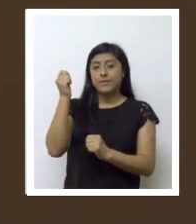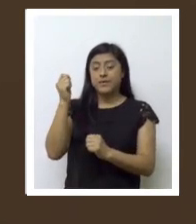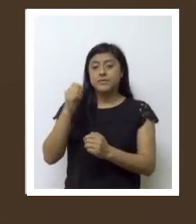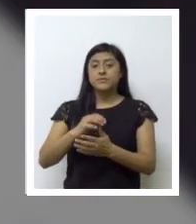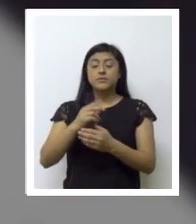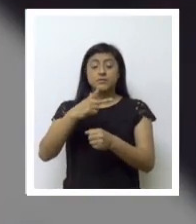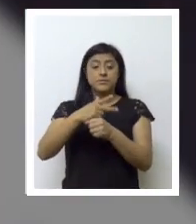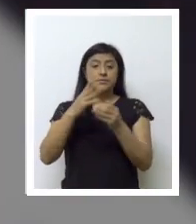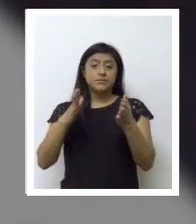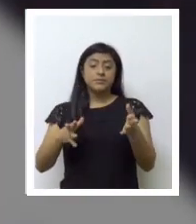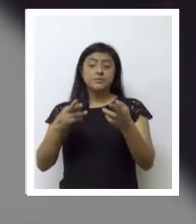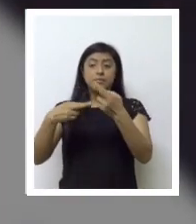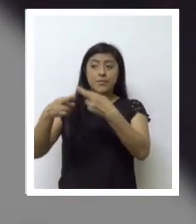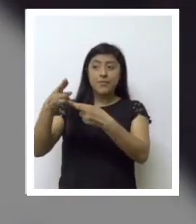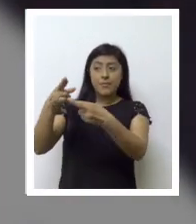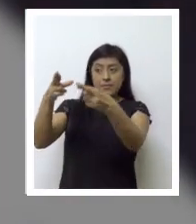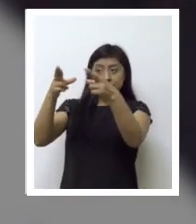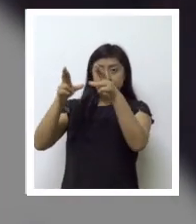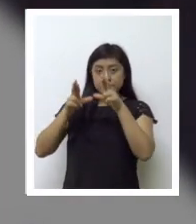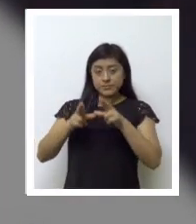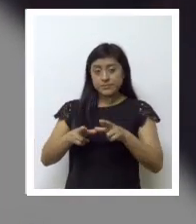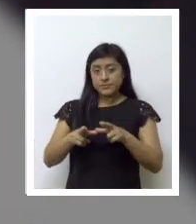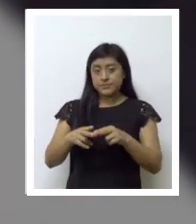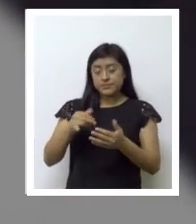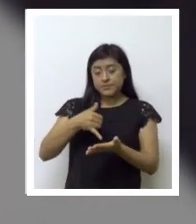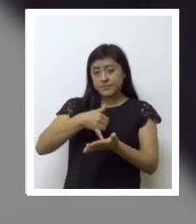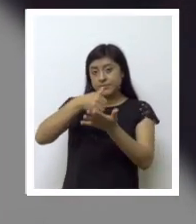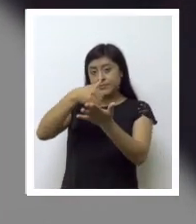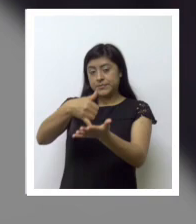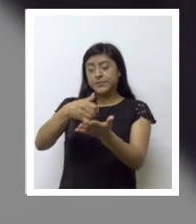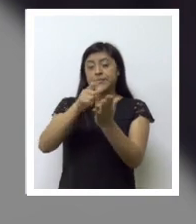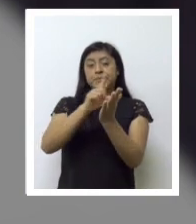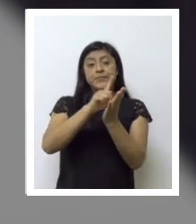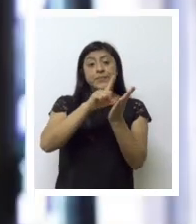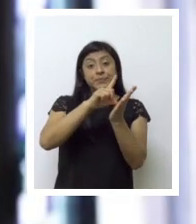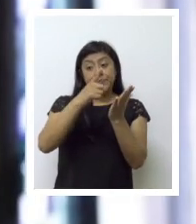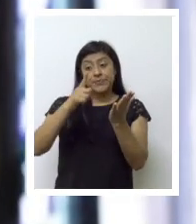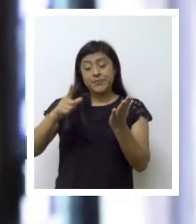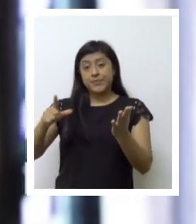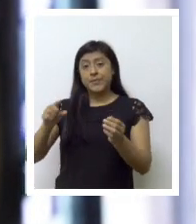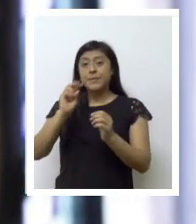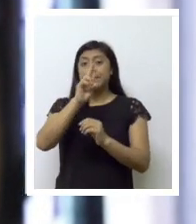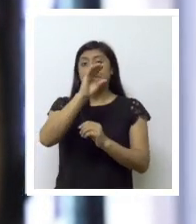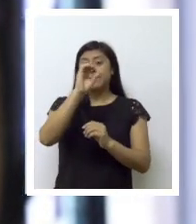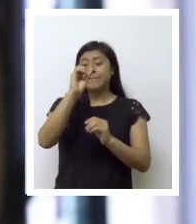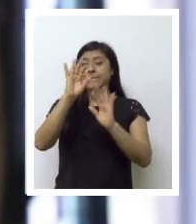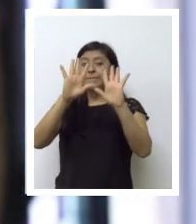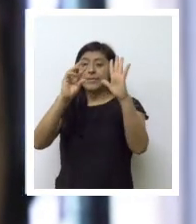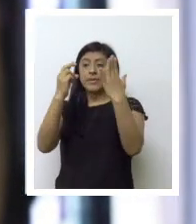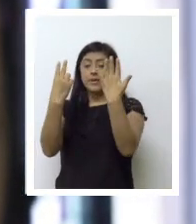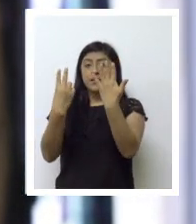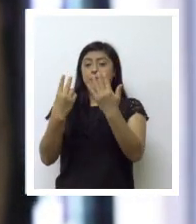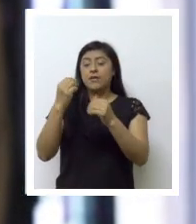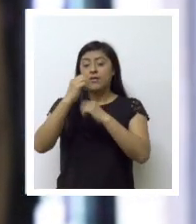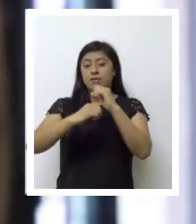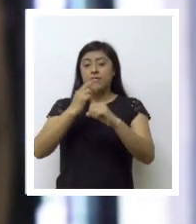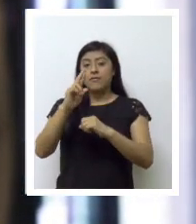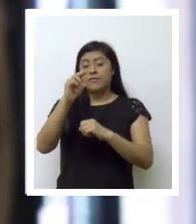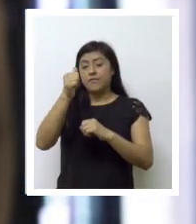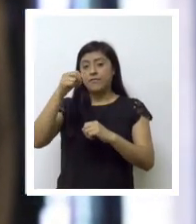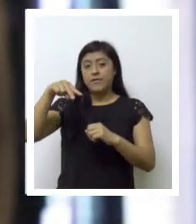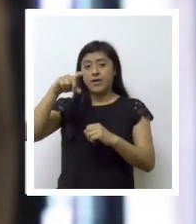y crítico literario guatemalteco. Recibió el Premio Nacional de Literatura de Guatemala en el